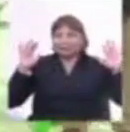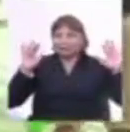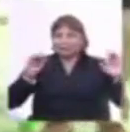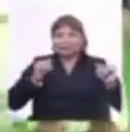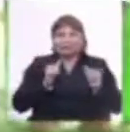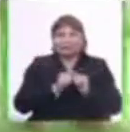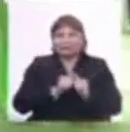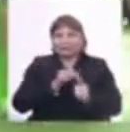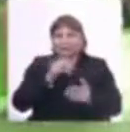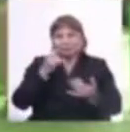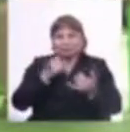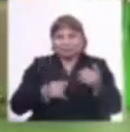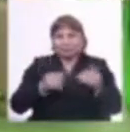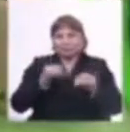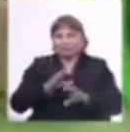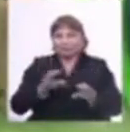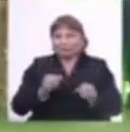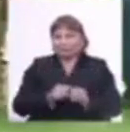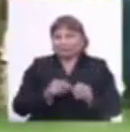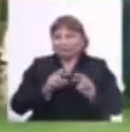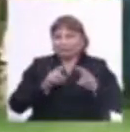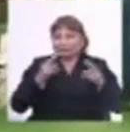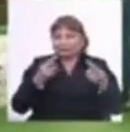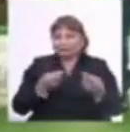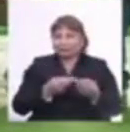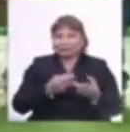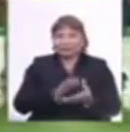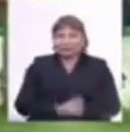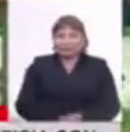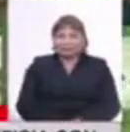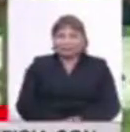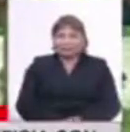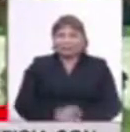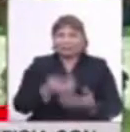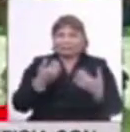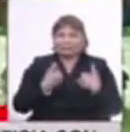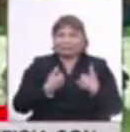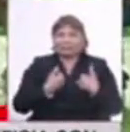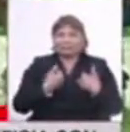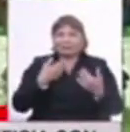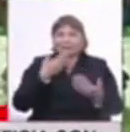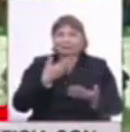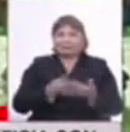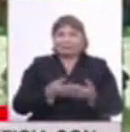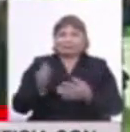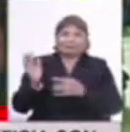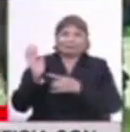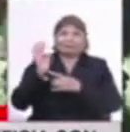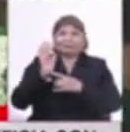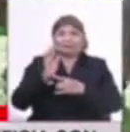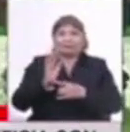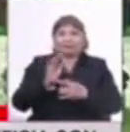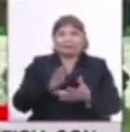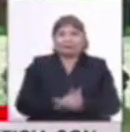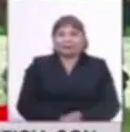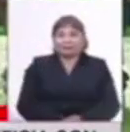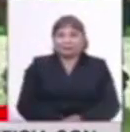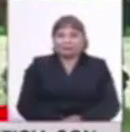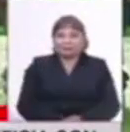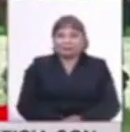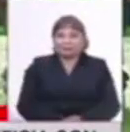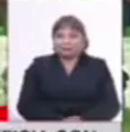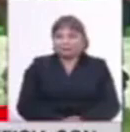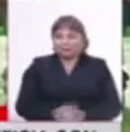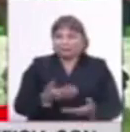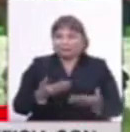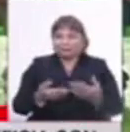autógrafa firmada del Ejecutivo, es un saludo a la bandera. La carretera central tiene 2-3 leyes hace muchísimos años y no pasa nada, pero la